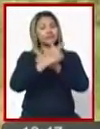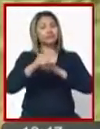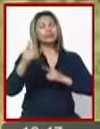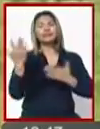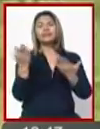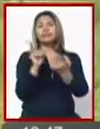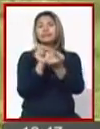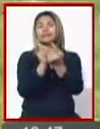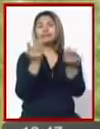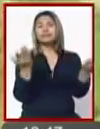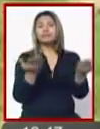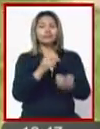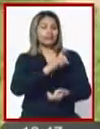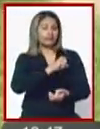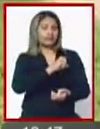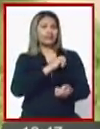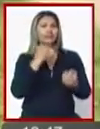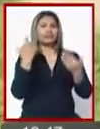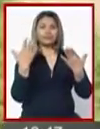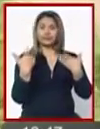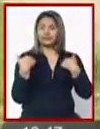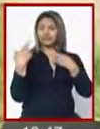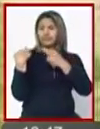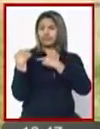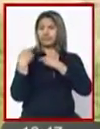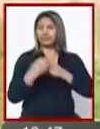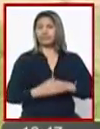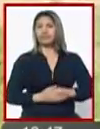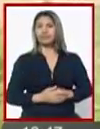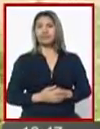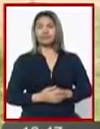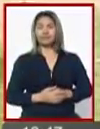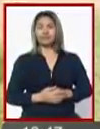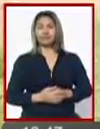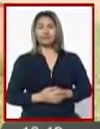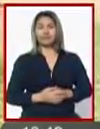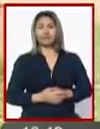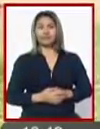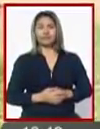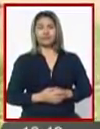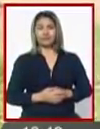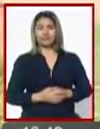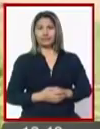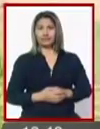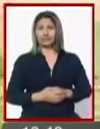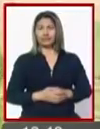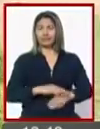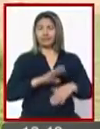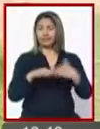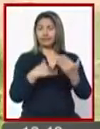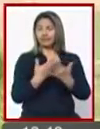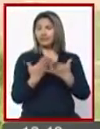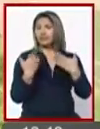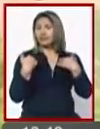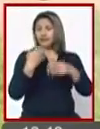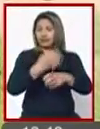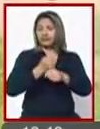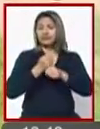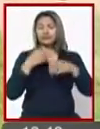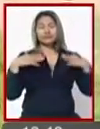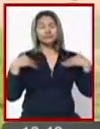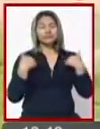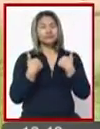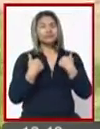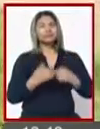dónde lo vamos a encontrar? La policía tiene que tomar cartas en el asunto. Usted escuchó entonces en este momento, ya toman conocimiento los rescatistas de animales,